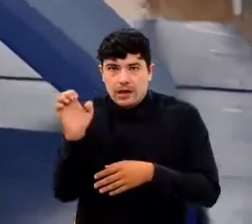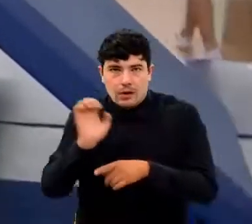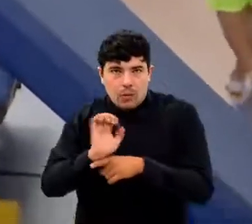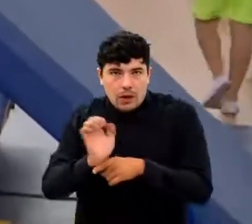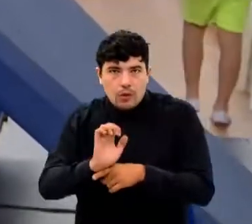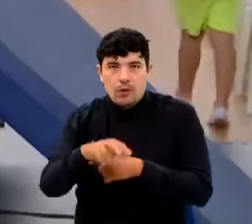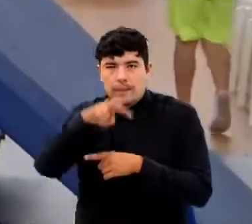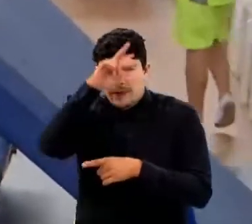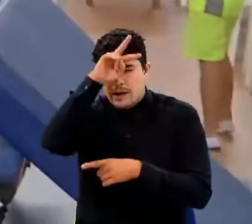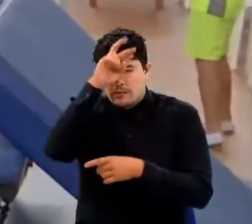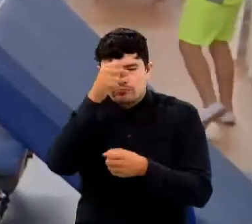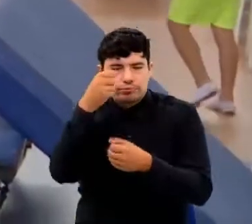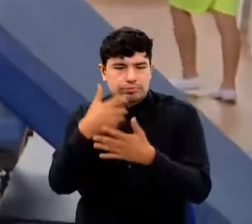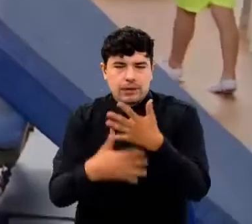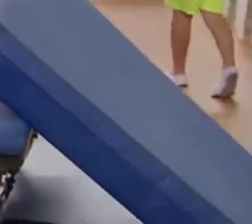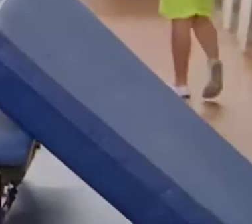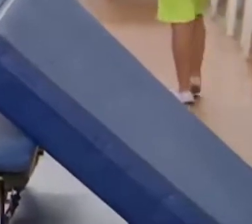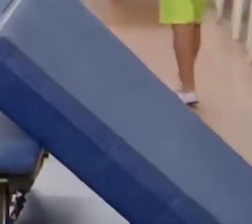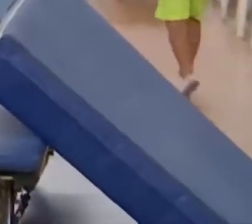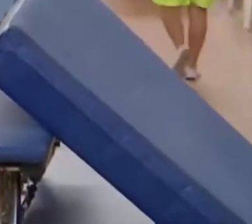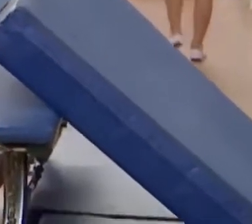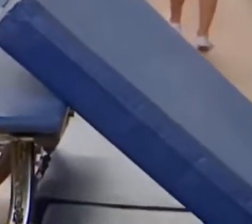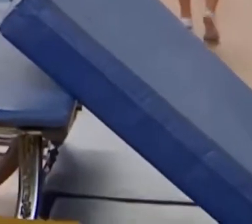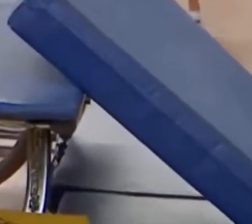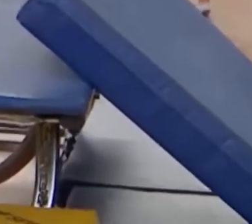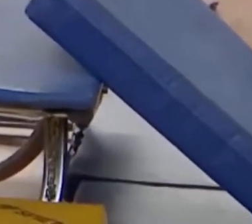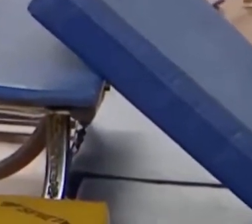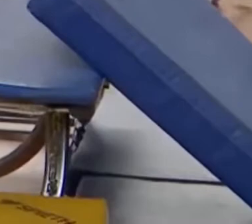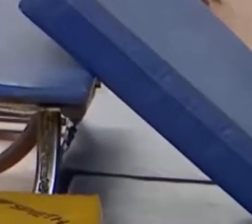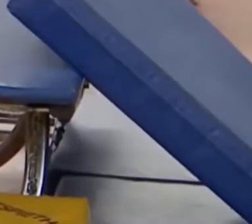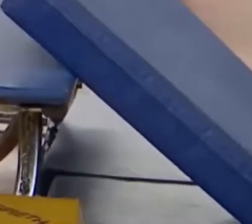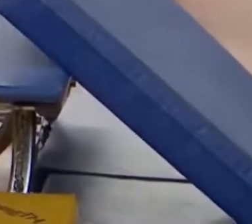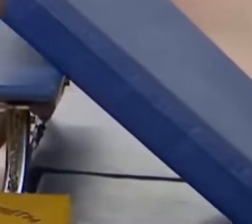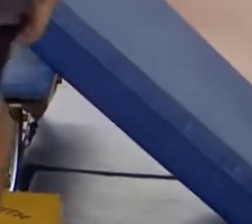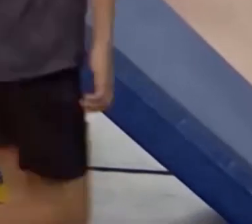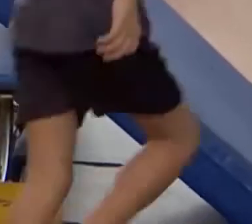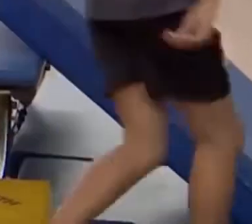las 9 de la mañana de este jueves en el Coliseo Vicente Díaz Romero de la capital santandereana.